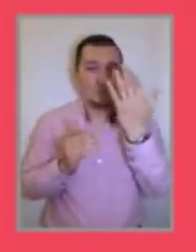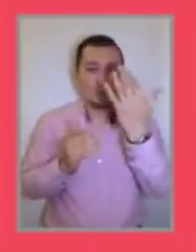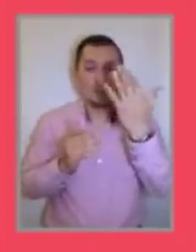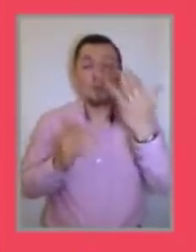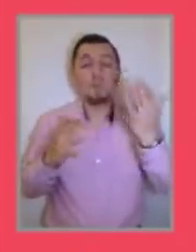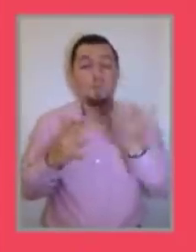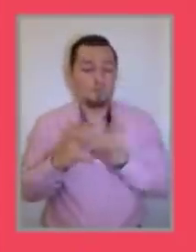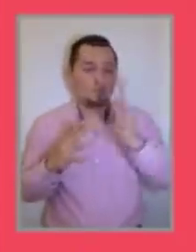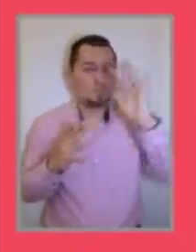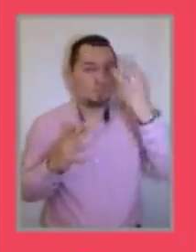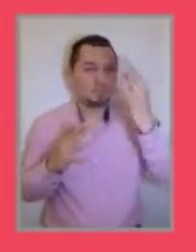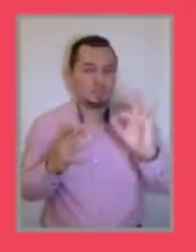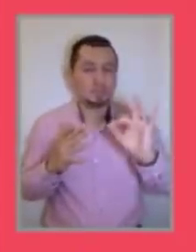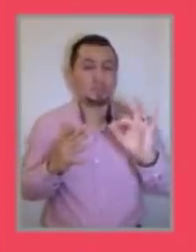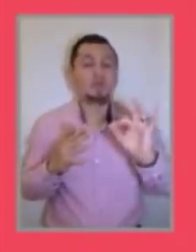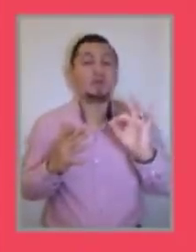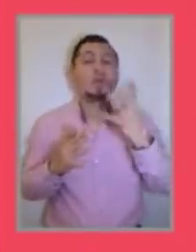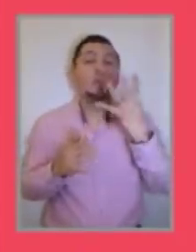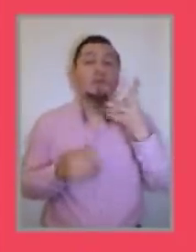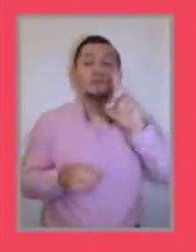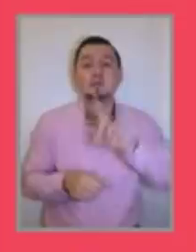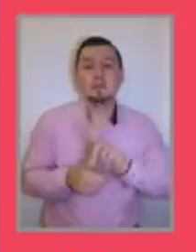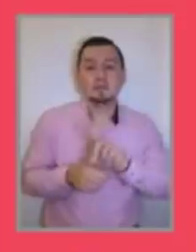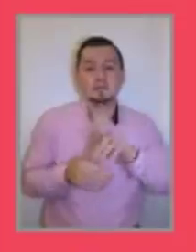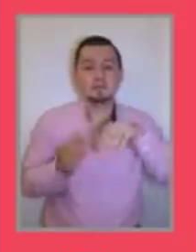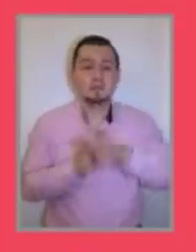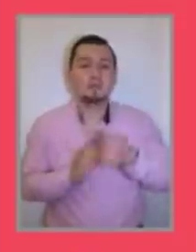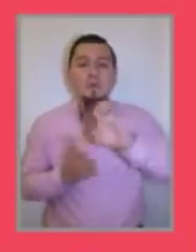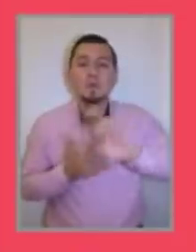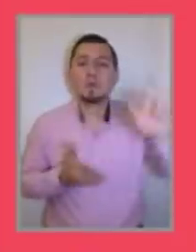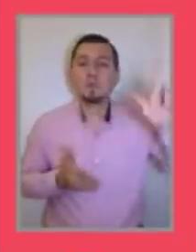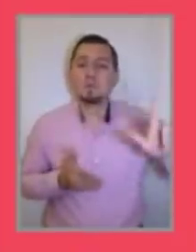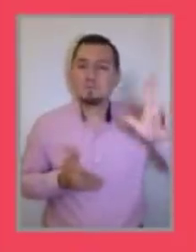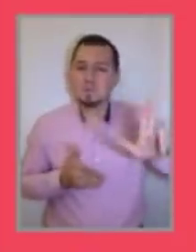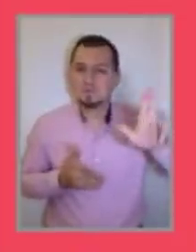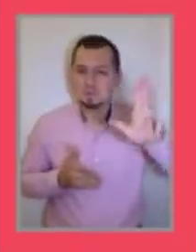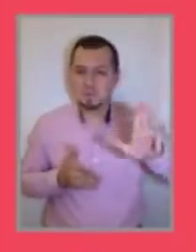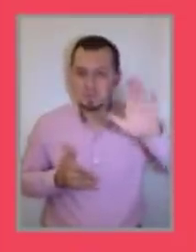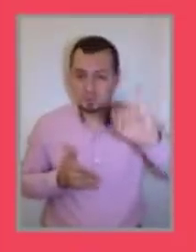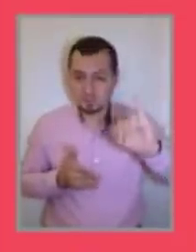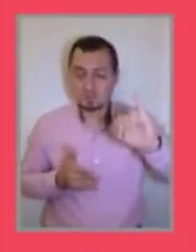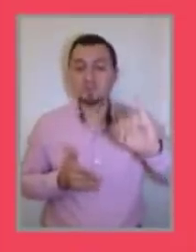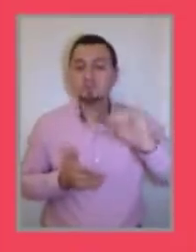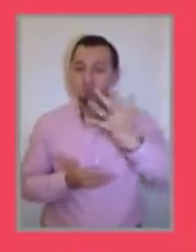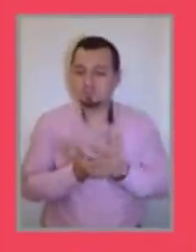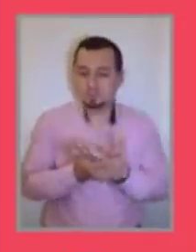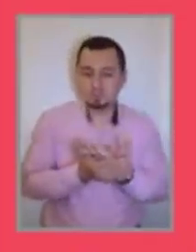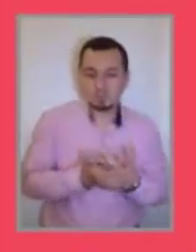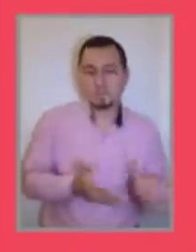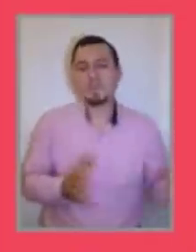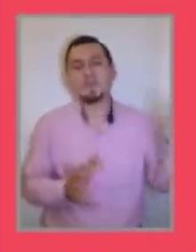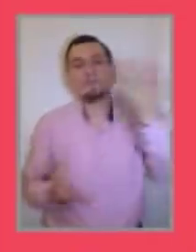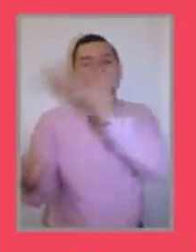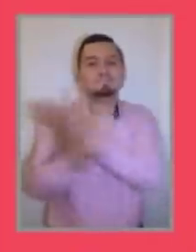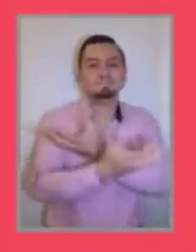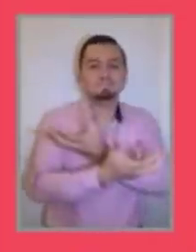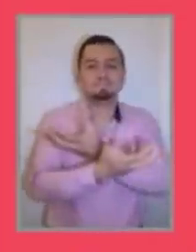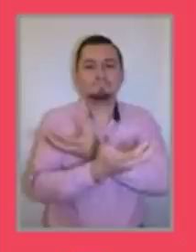asistiendo 4 días seguidos la misma semana y la otra mitad la siguiente